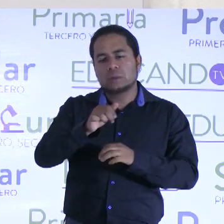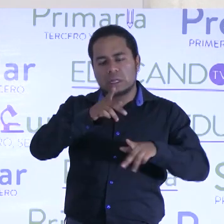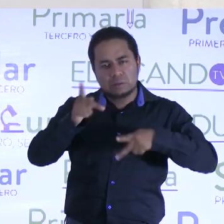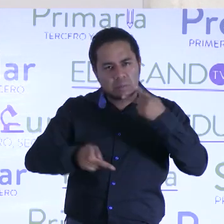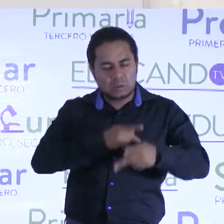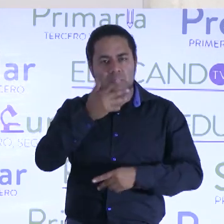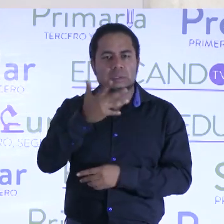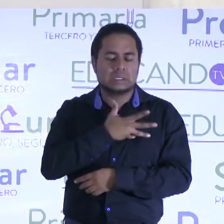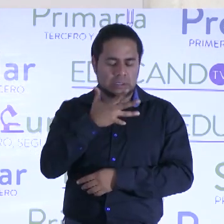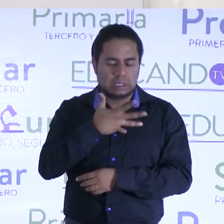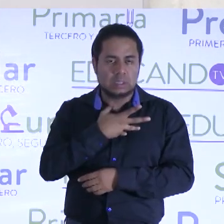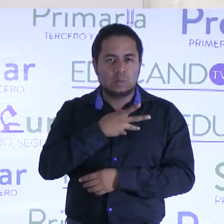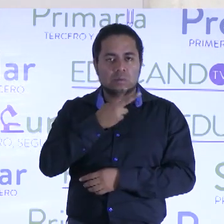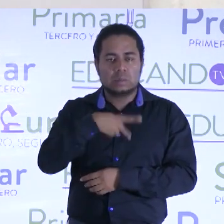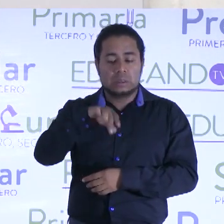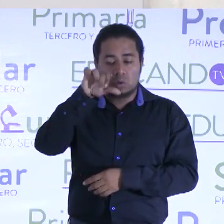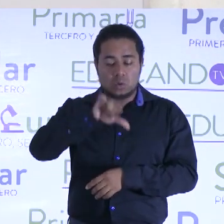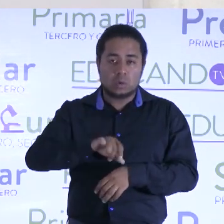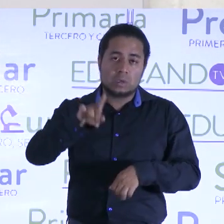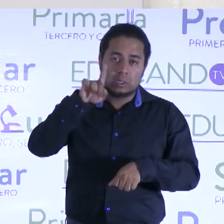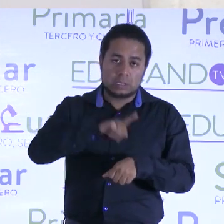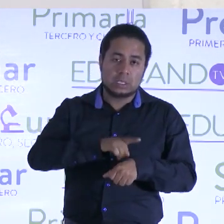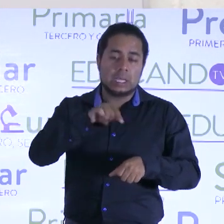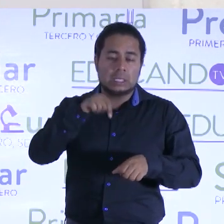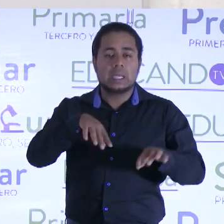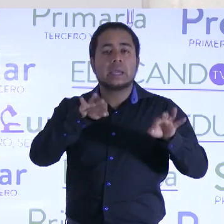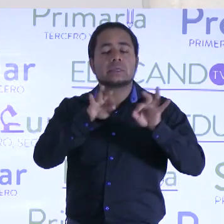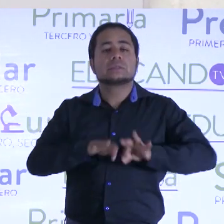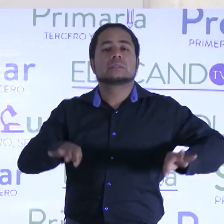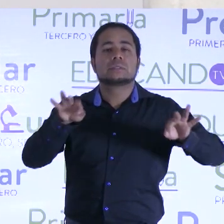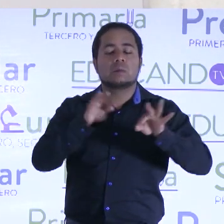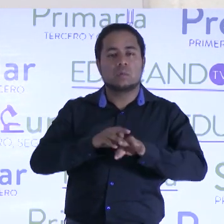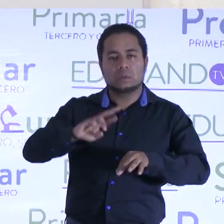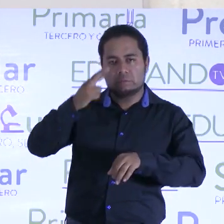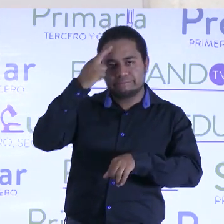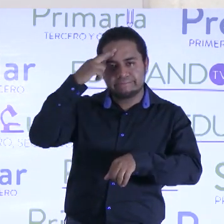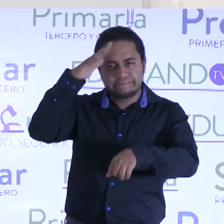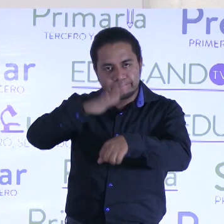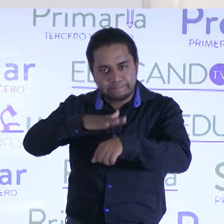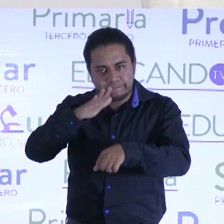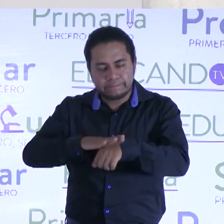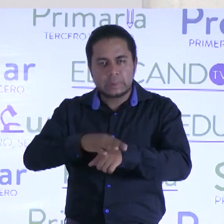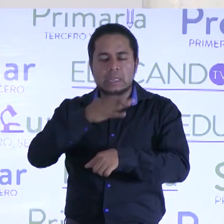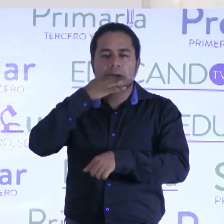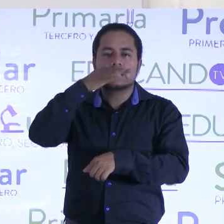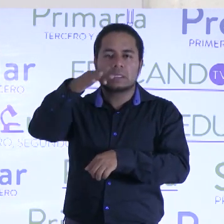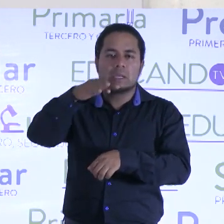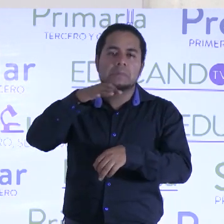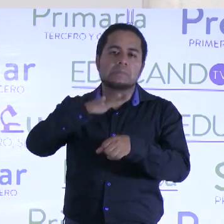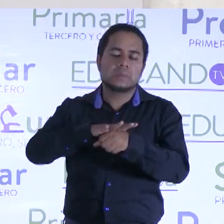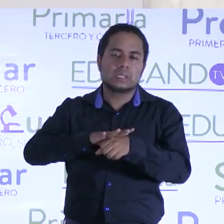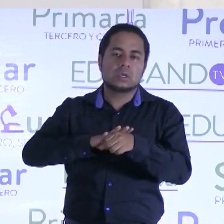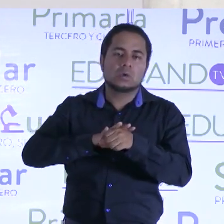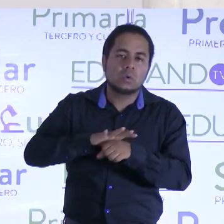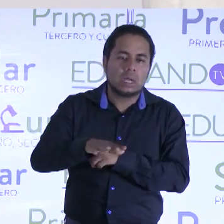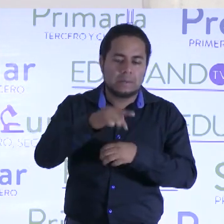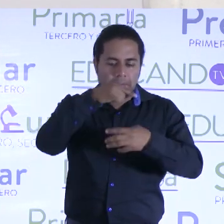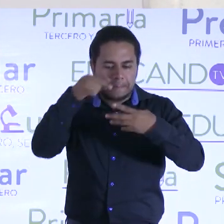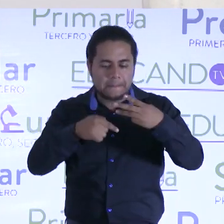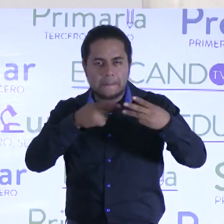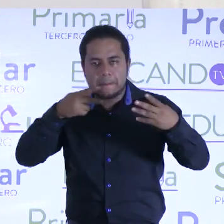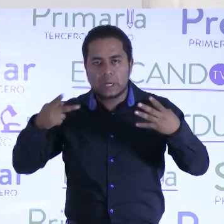de preguntas. Pero el día de hoy es importante que recalquemos estos 4 tipos de preguntas.